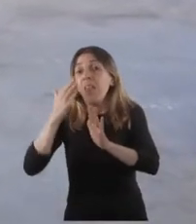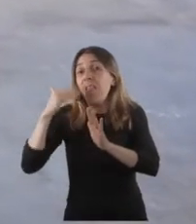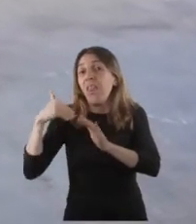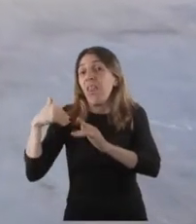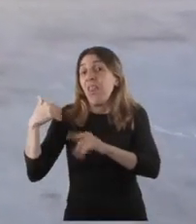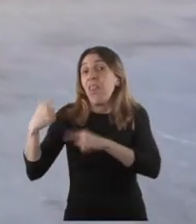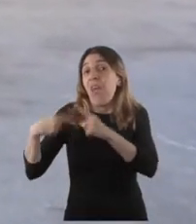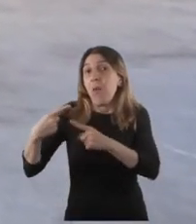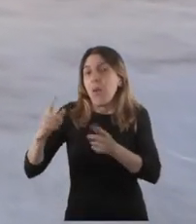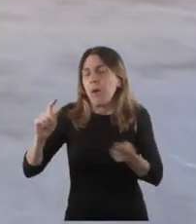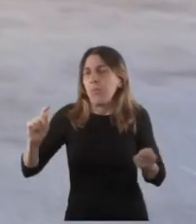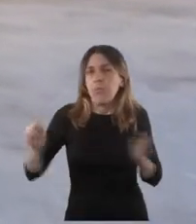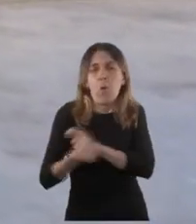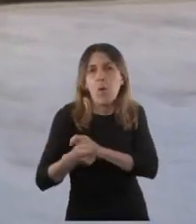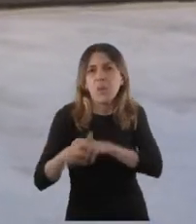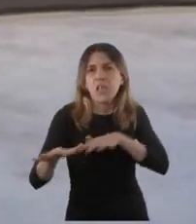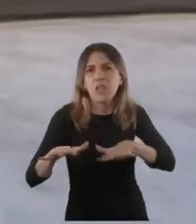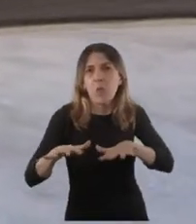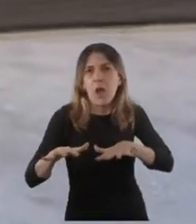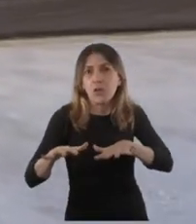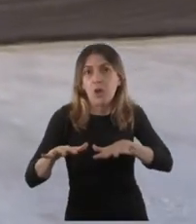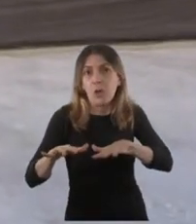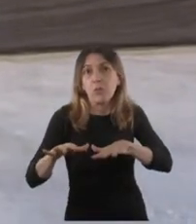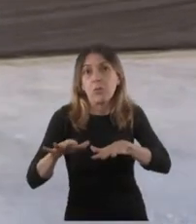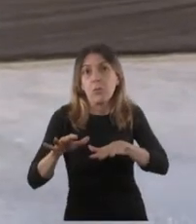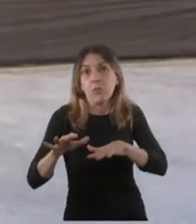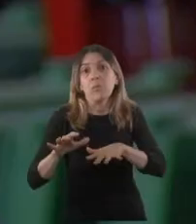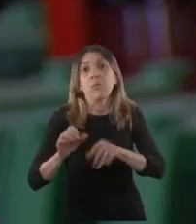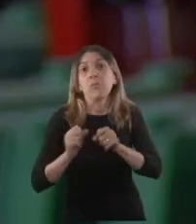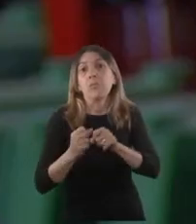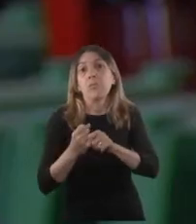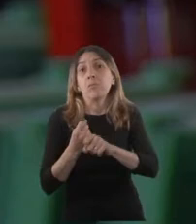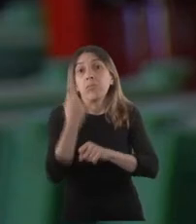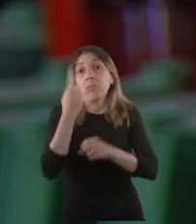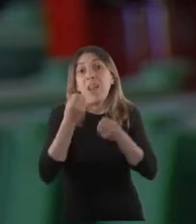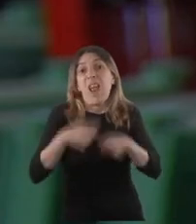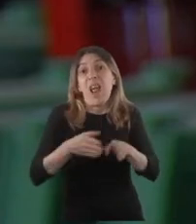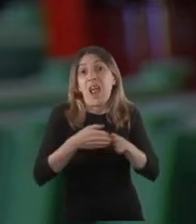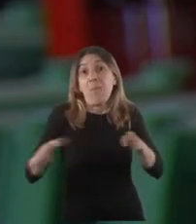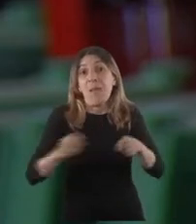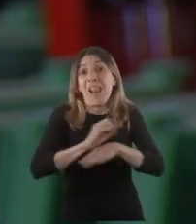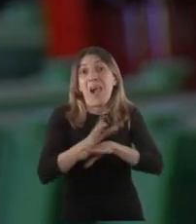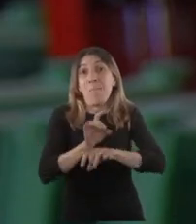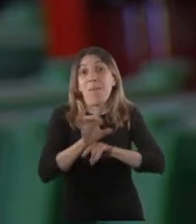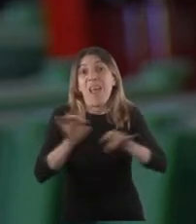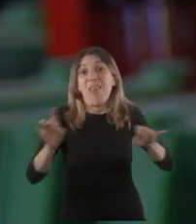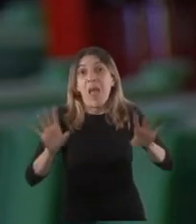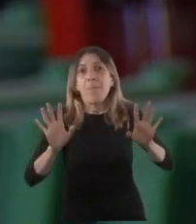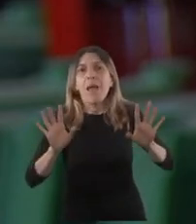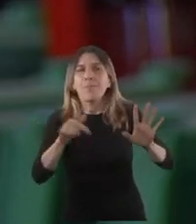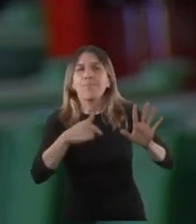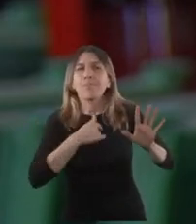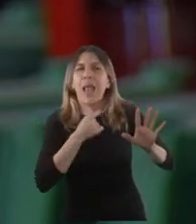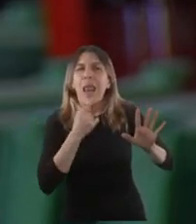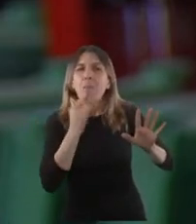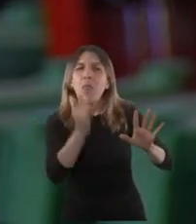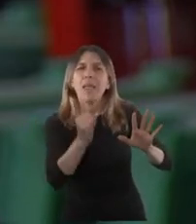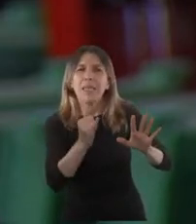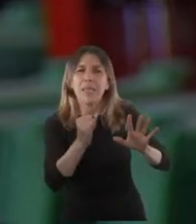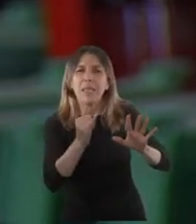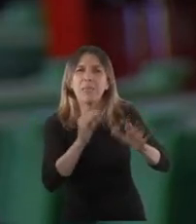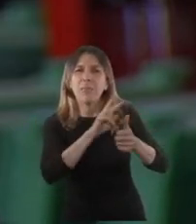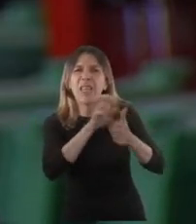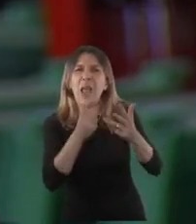la primera exposición que estuvimos, por un tema que queremos destacarlo,